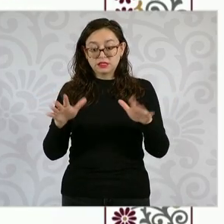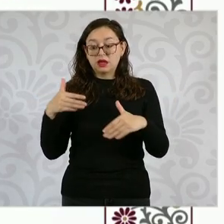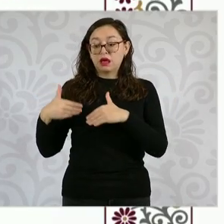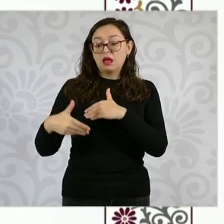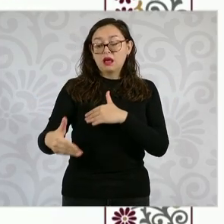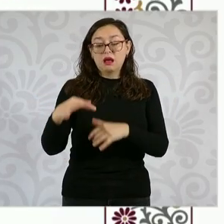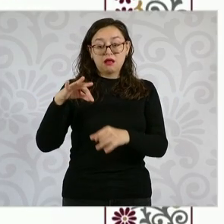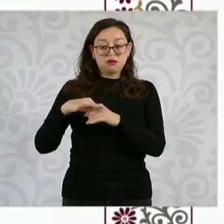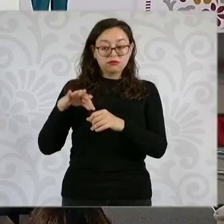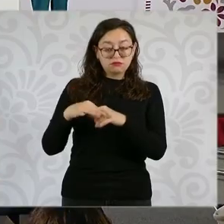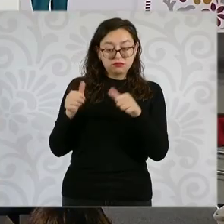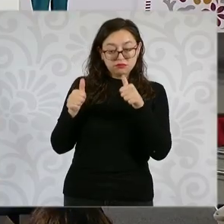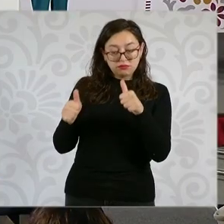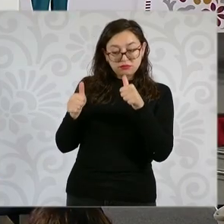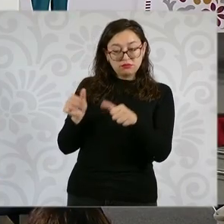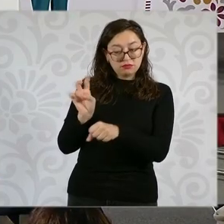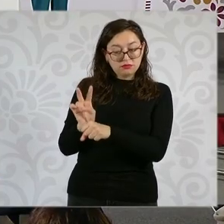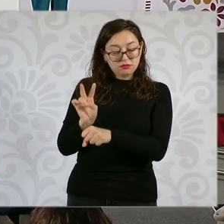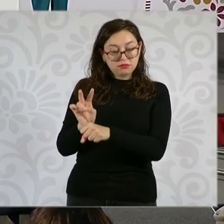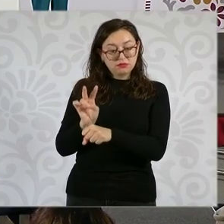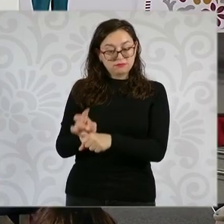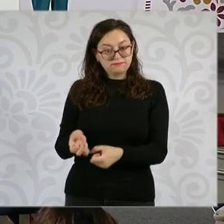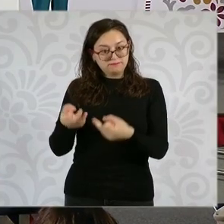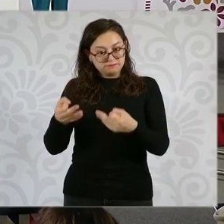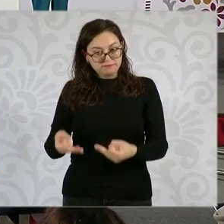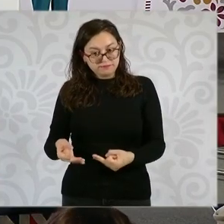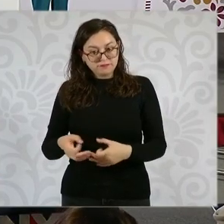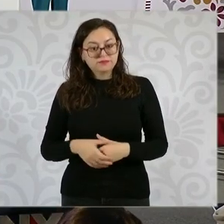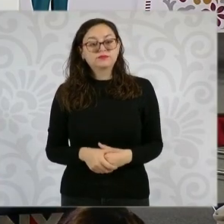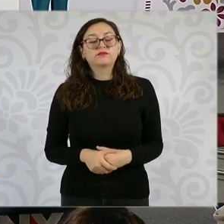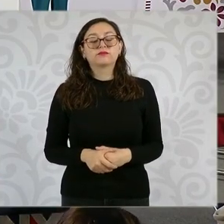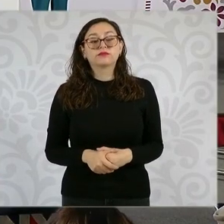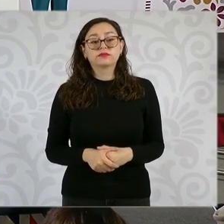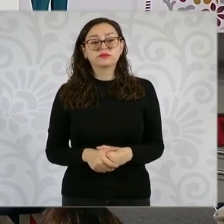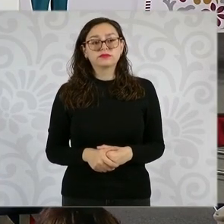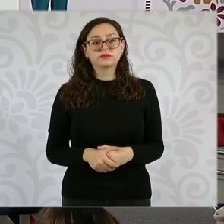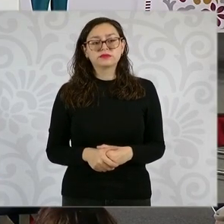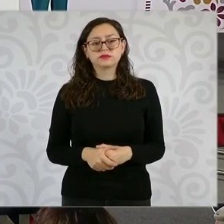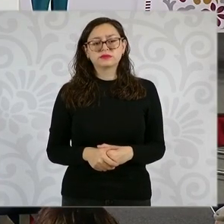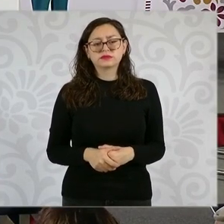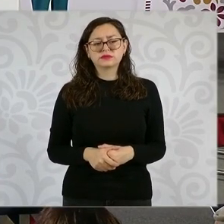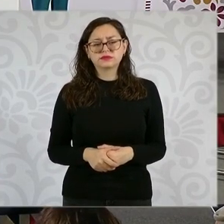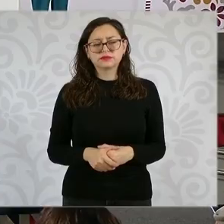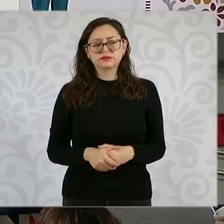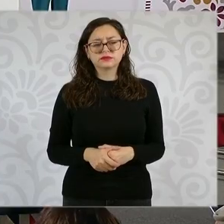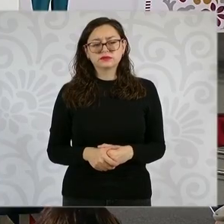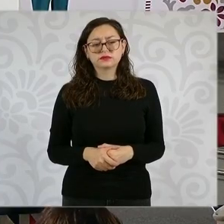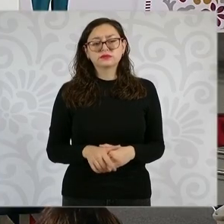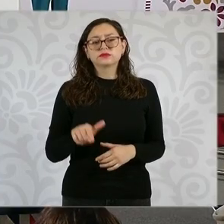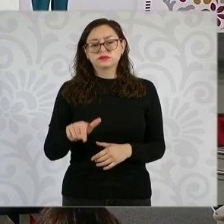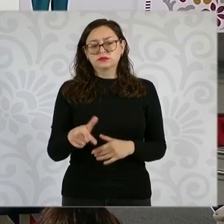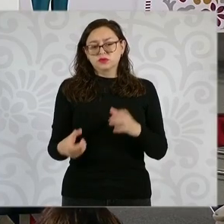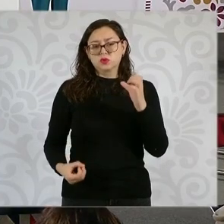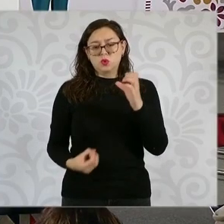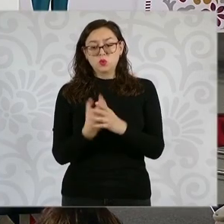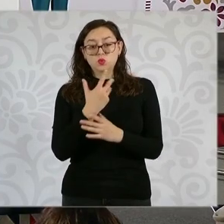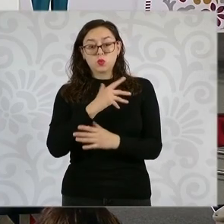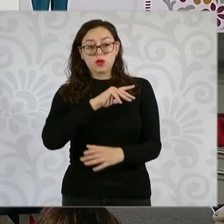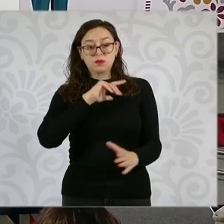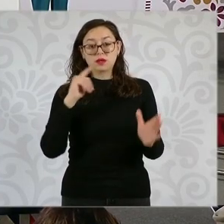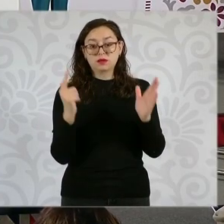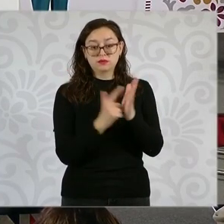proceso electoral. De manera general, se establece en estas reformas